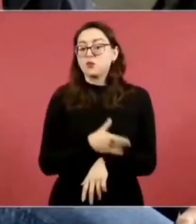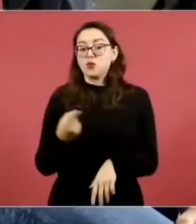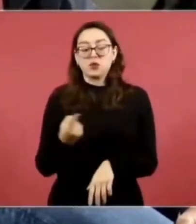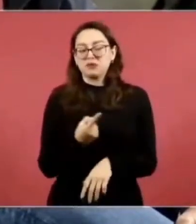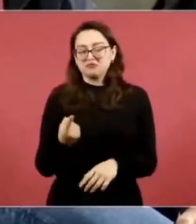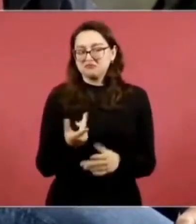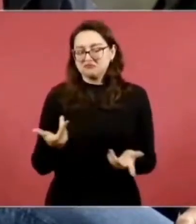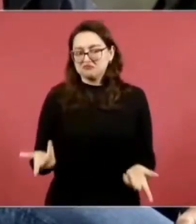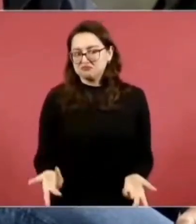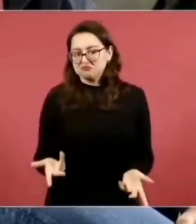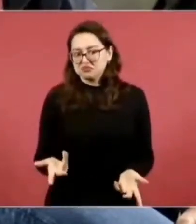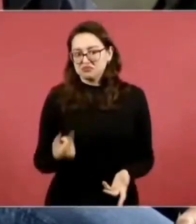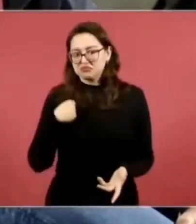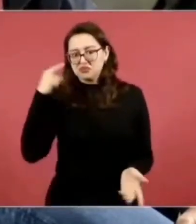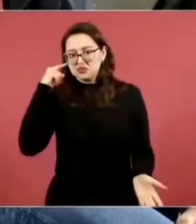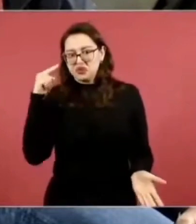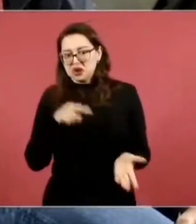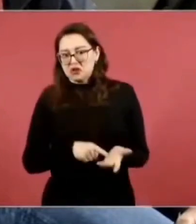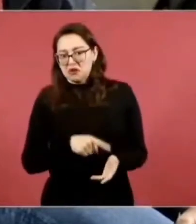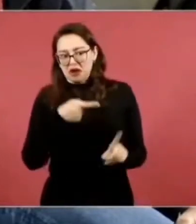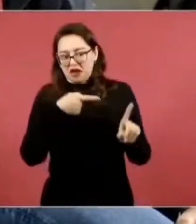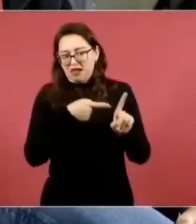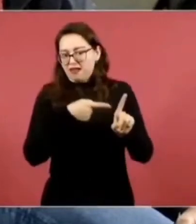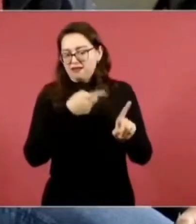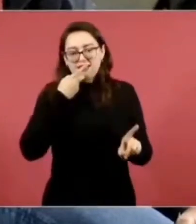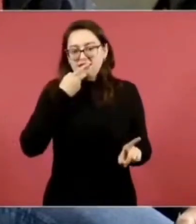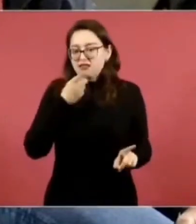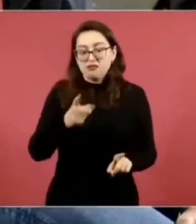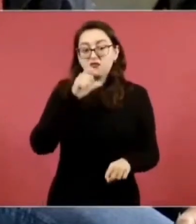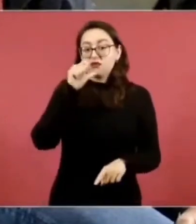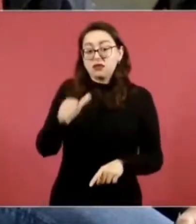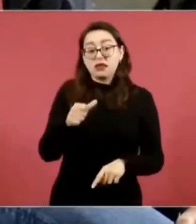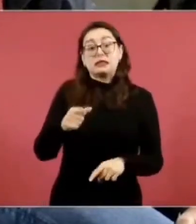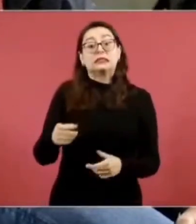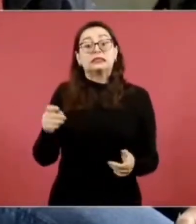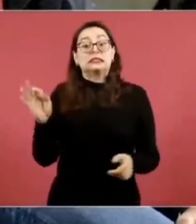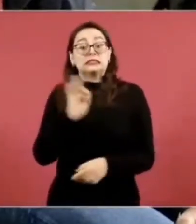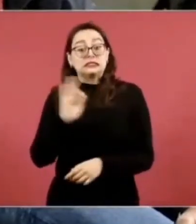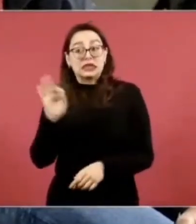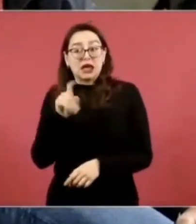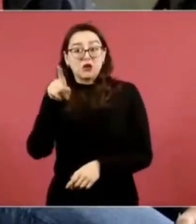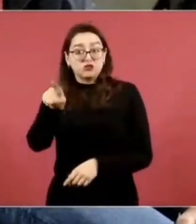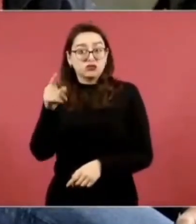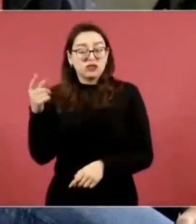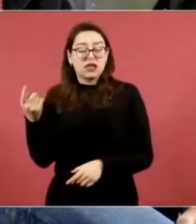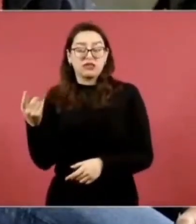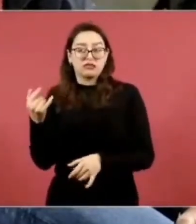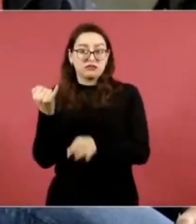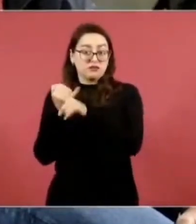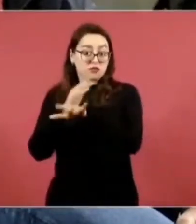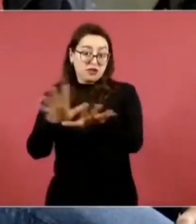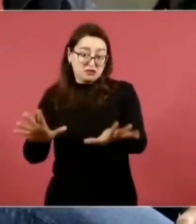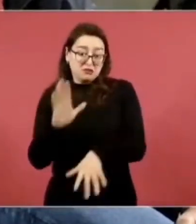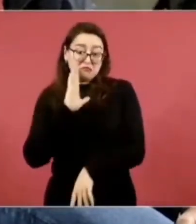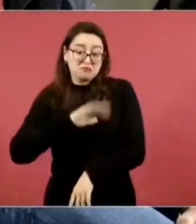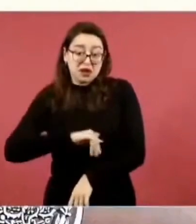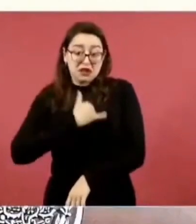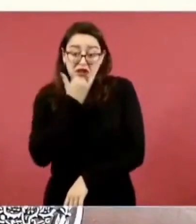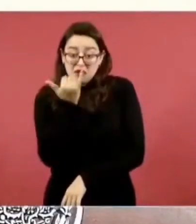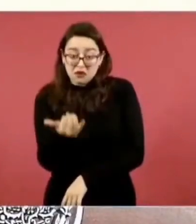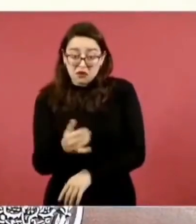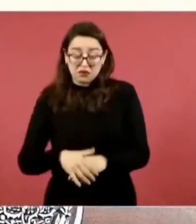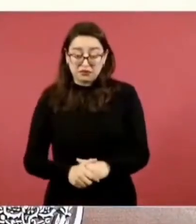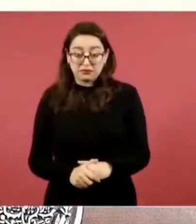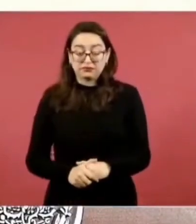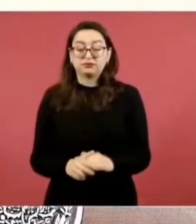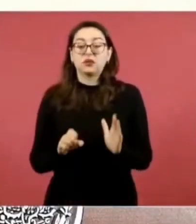muchísima desinformación en lo que le están diciendo. Por ejemplo, eso que usted repitió varias veces, que le había dicho a